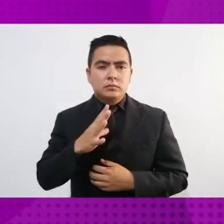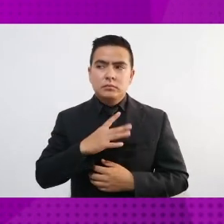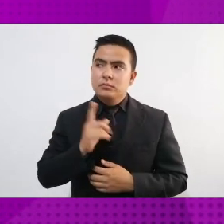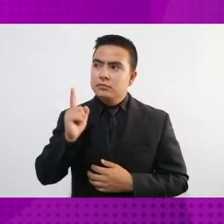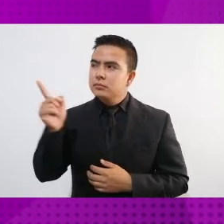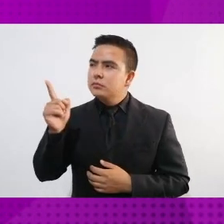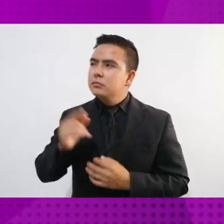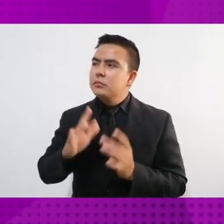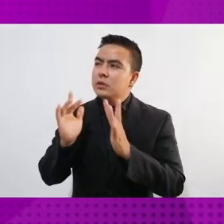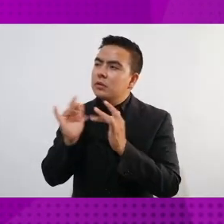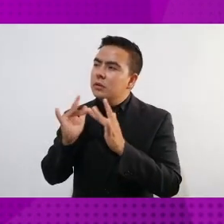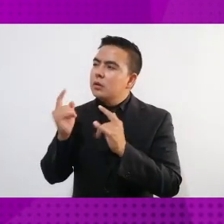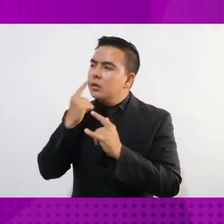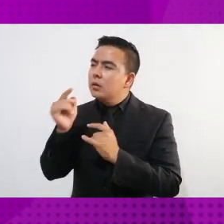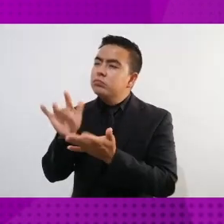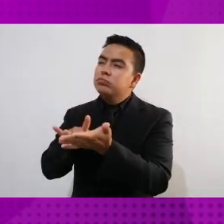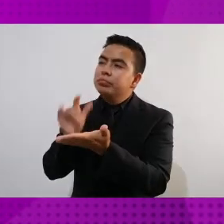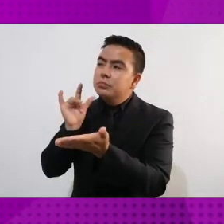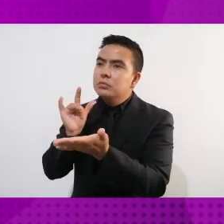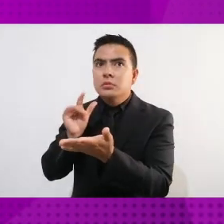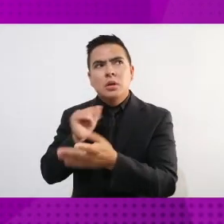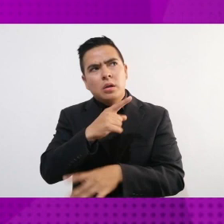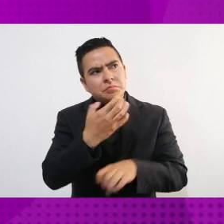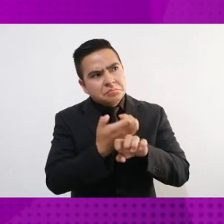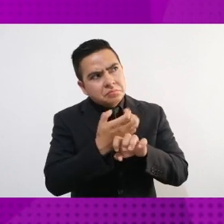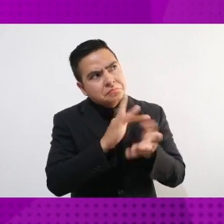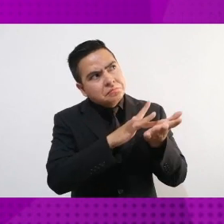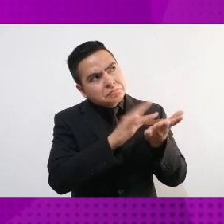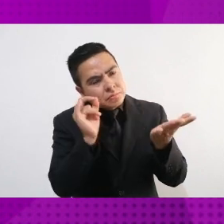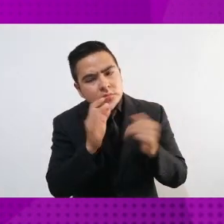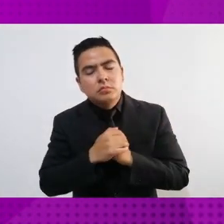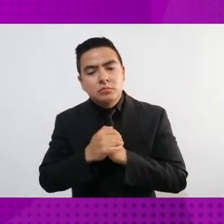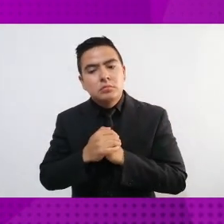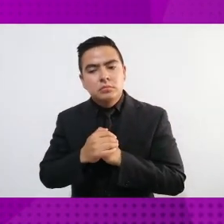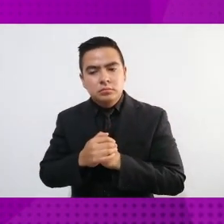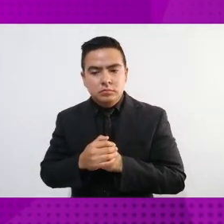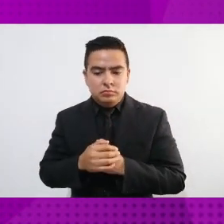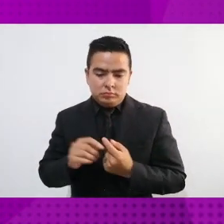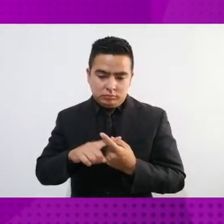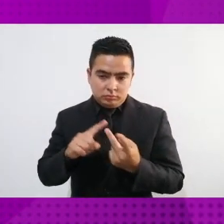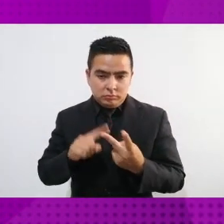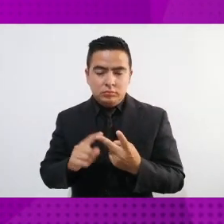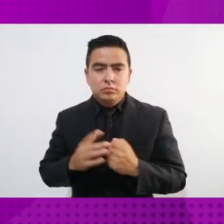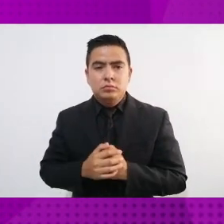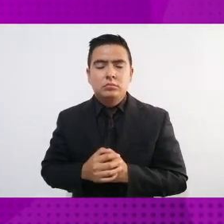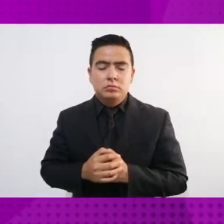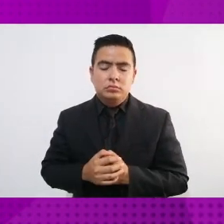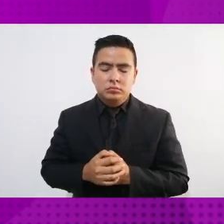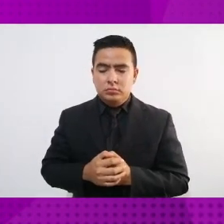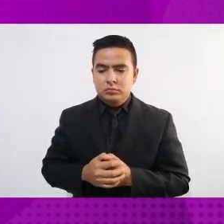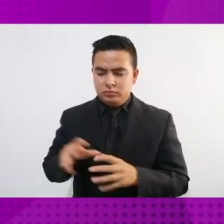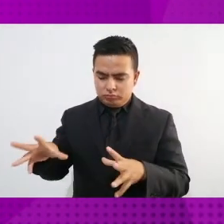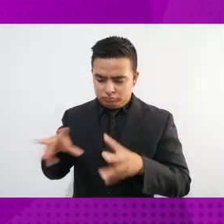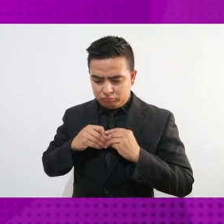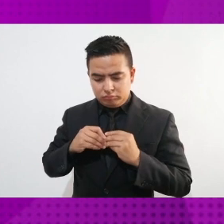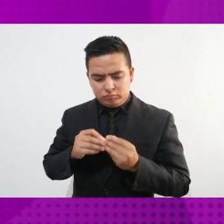la influencia francesa, ¿no?, y la influencia norteamericana, sobre todo la de la Constitución de 1787.